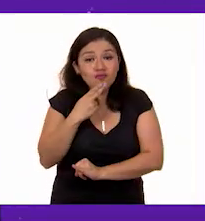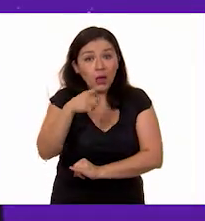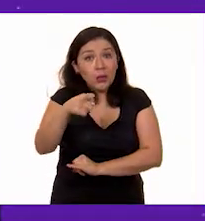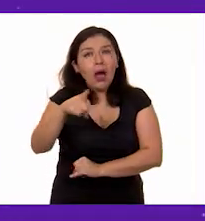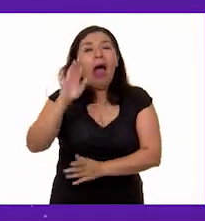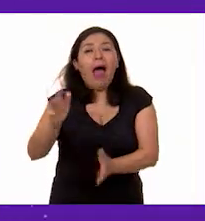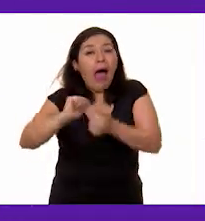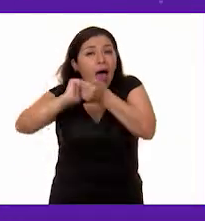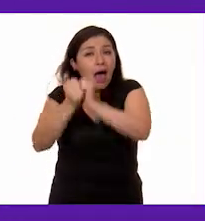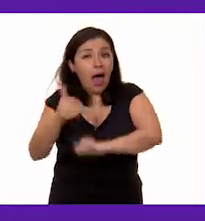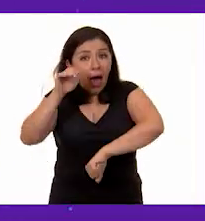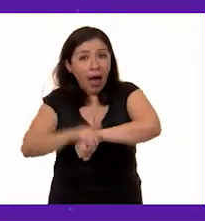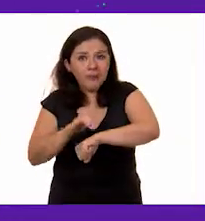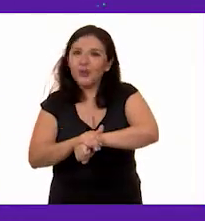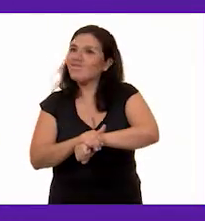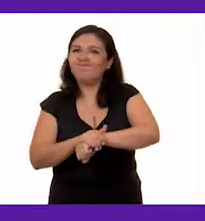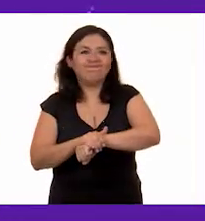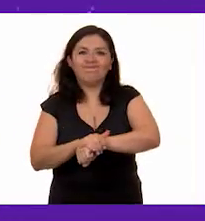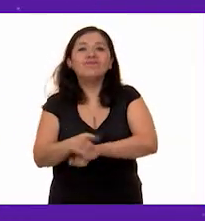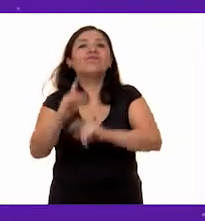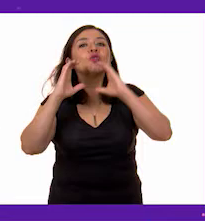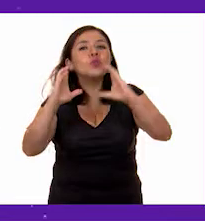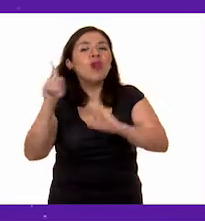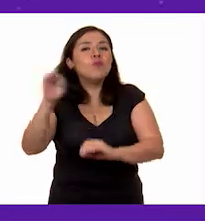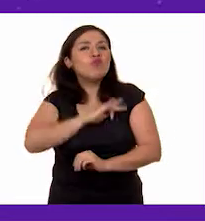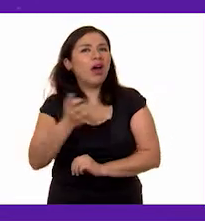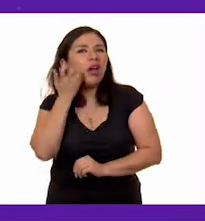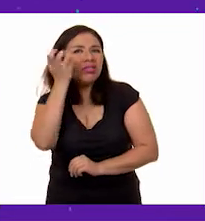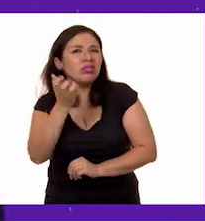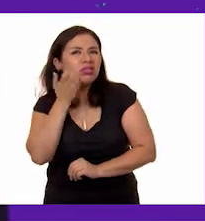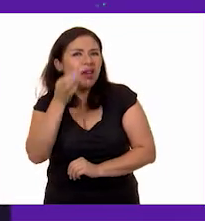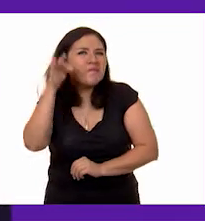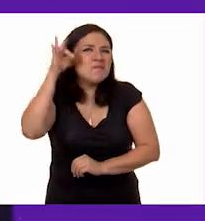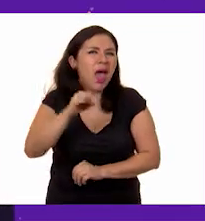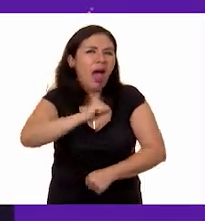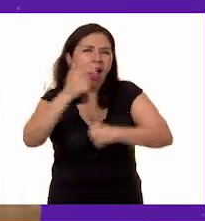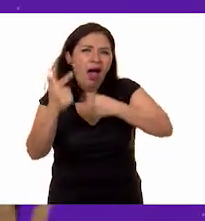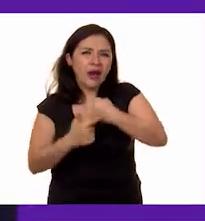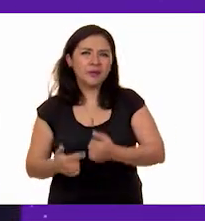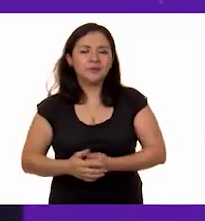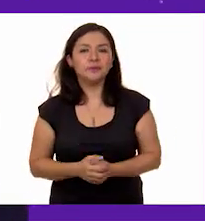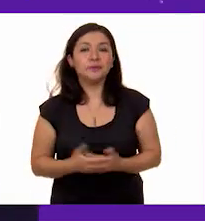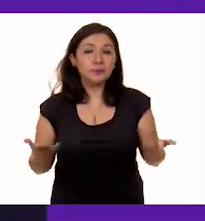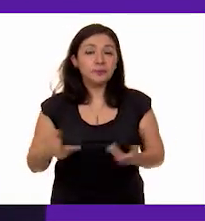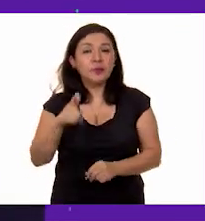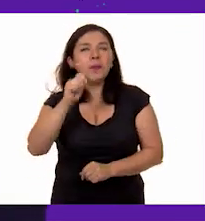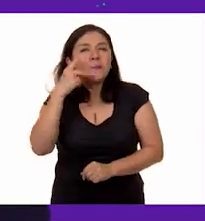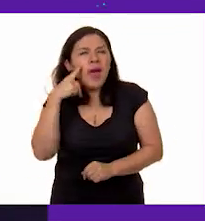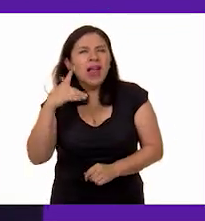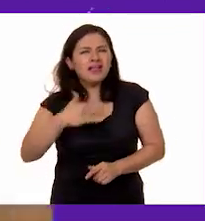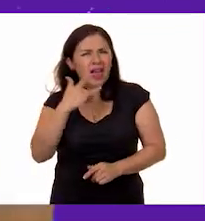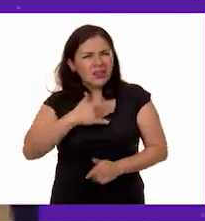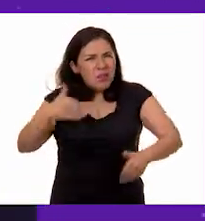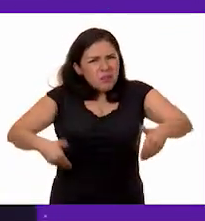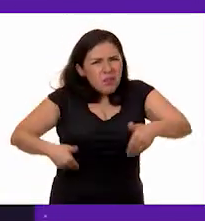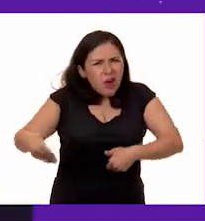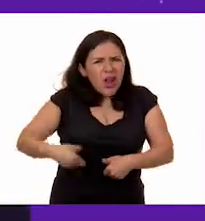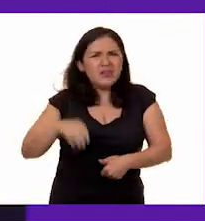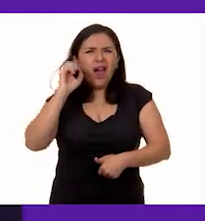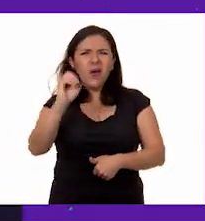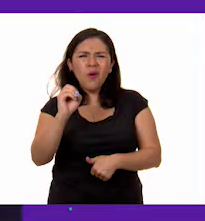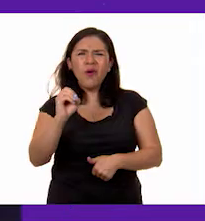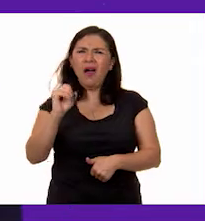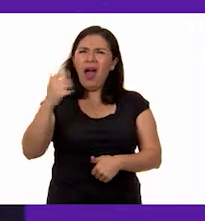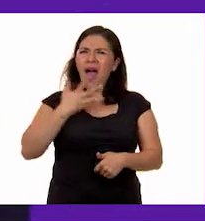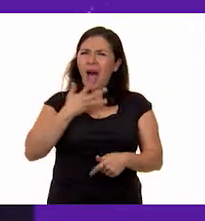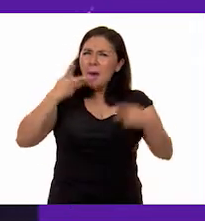tu amigo, así que ten cuidado de las intenciones de otros cibernautas. Si hay algo que te incomoda o si existe